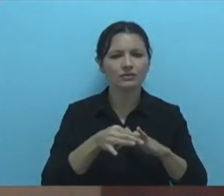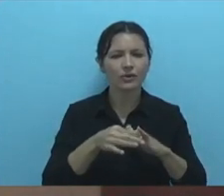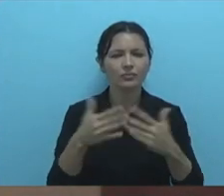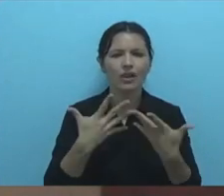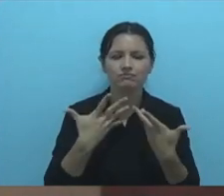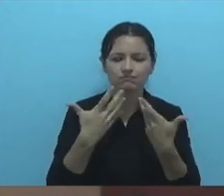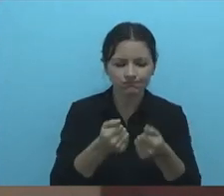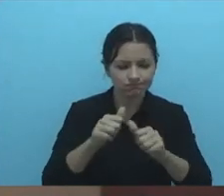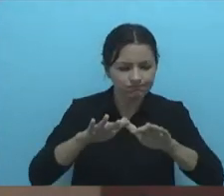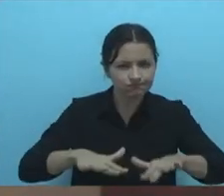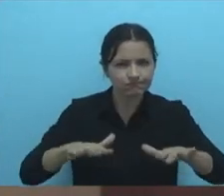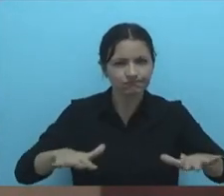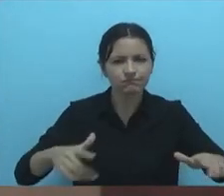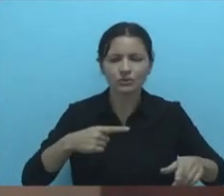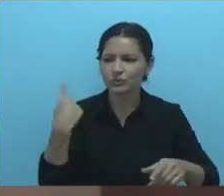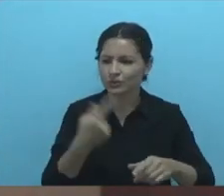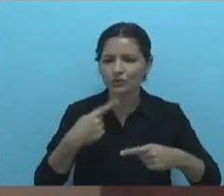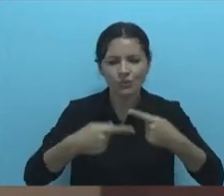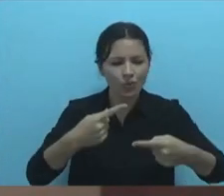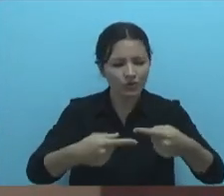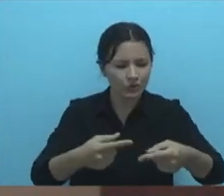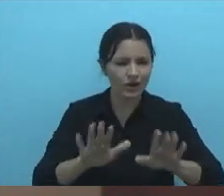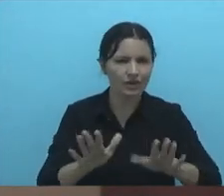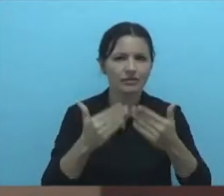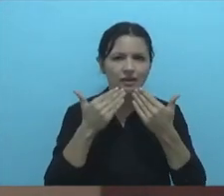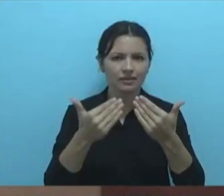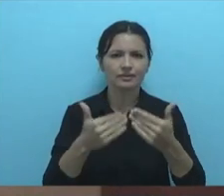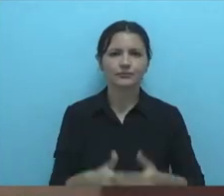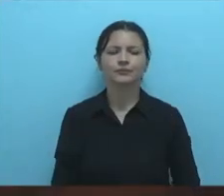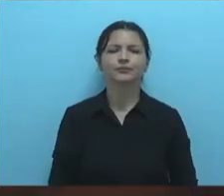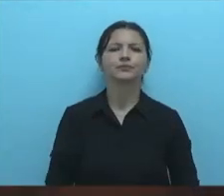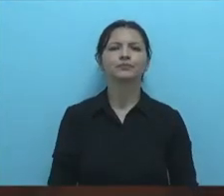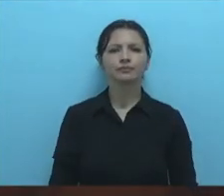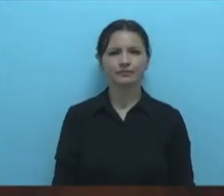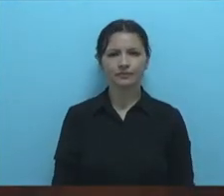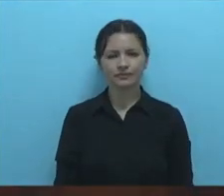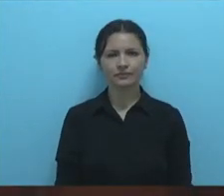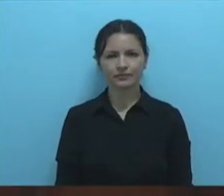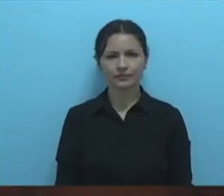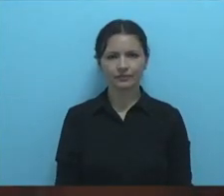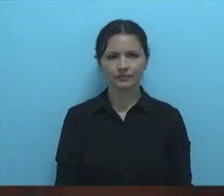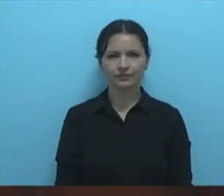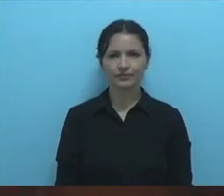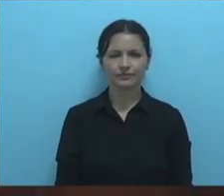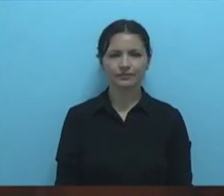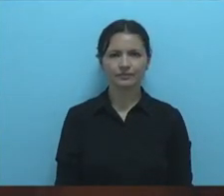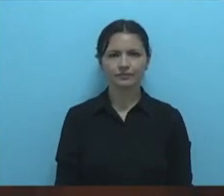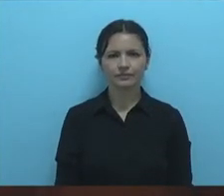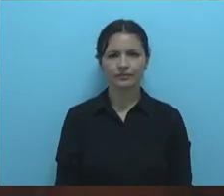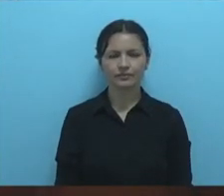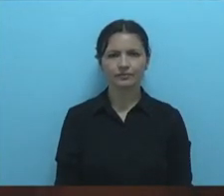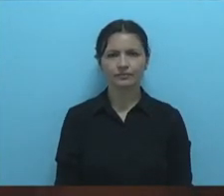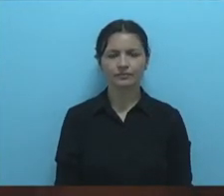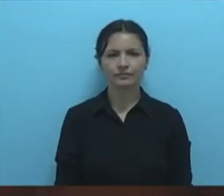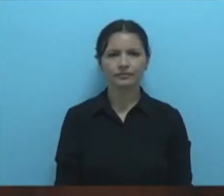para con las infancias y lo vamos a seguir haciendo Así que muchísimas gracias presidente Gracias diputada tiene la palabra diputada María granata